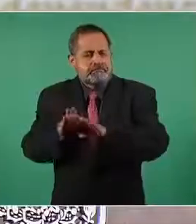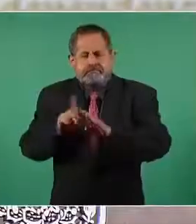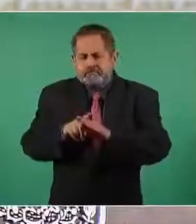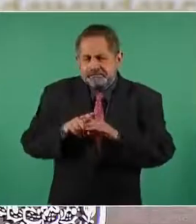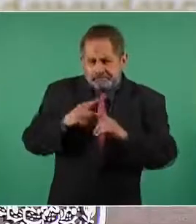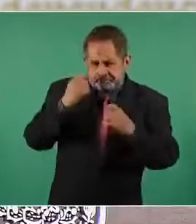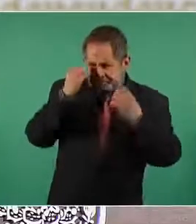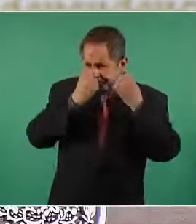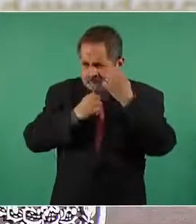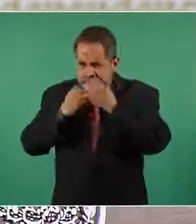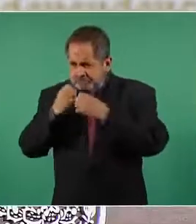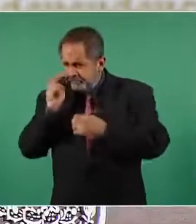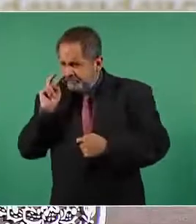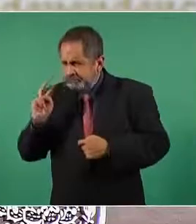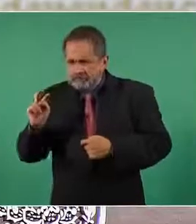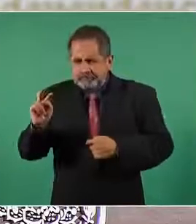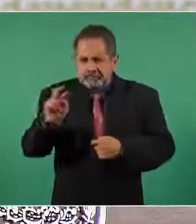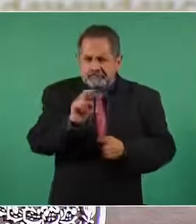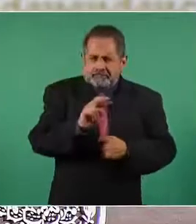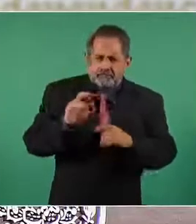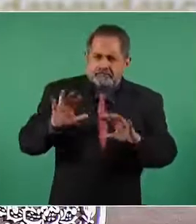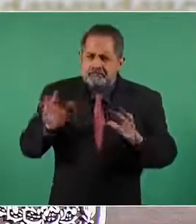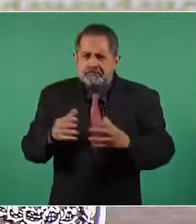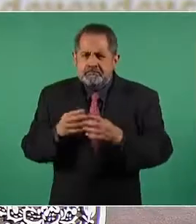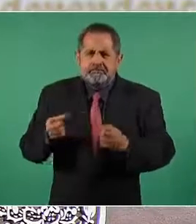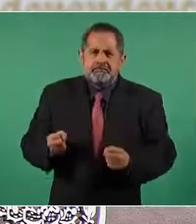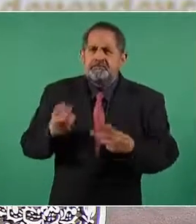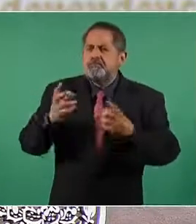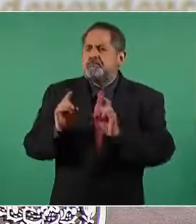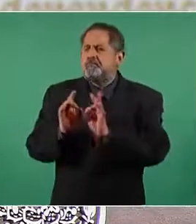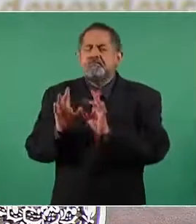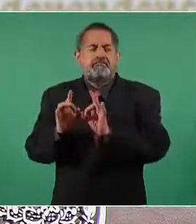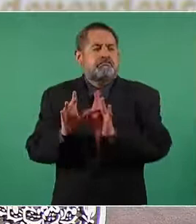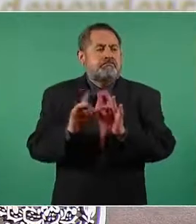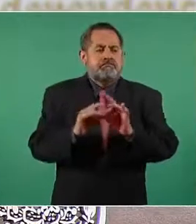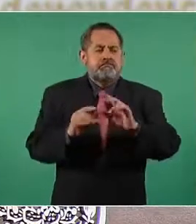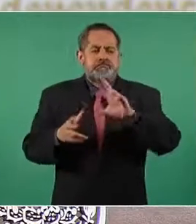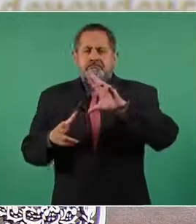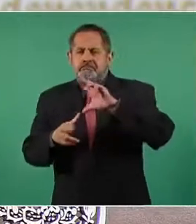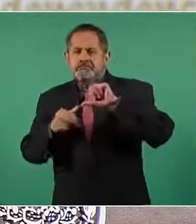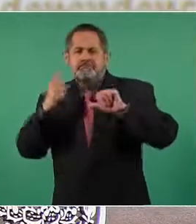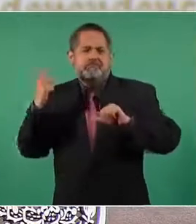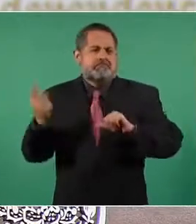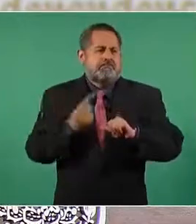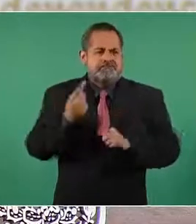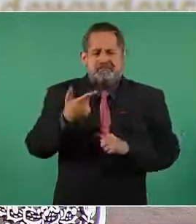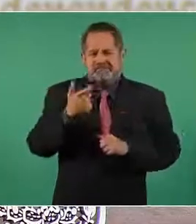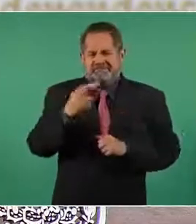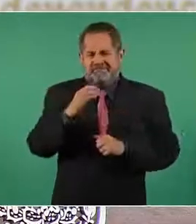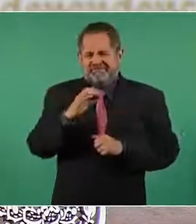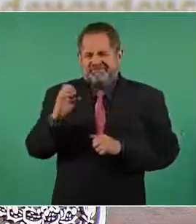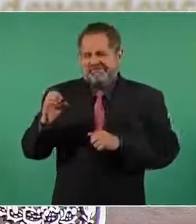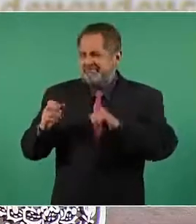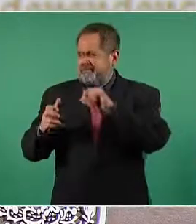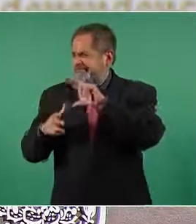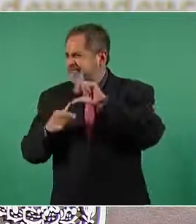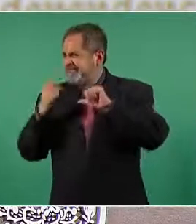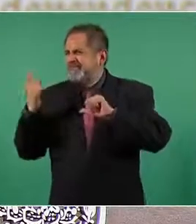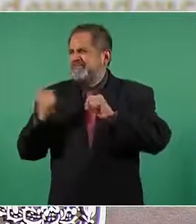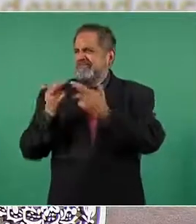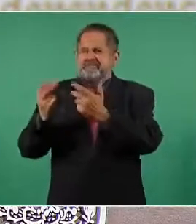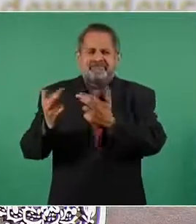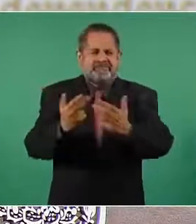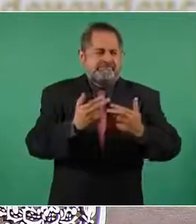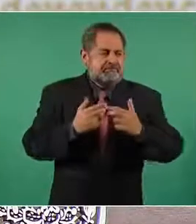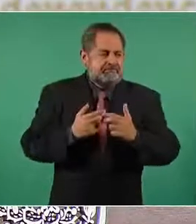identificación, evaluación y cuantificación de los daños derivados por el paso del ciclón Grace, conformando un